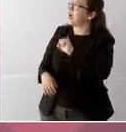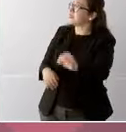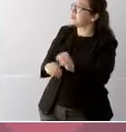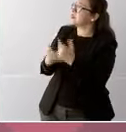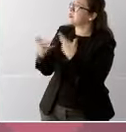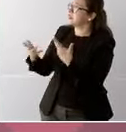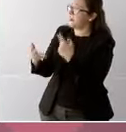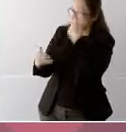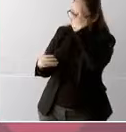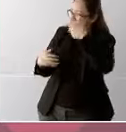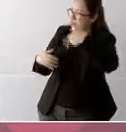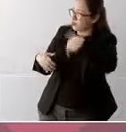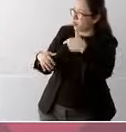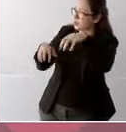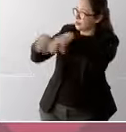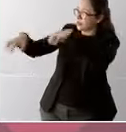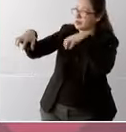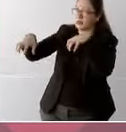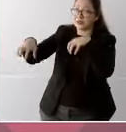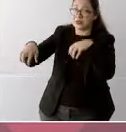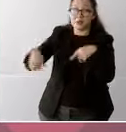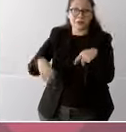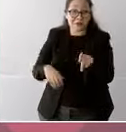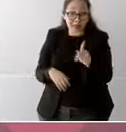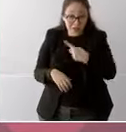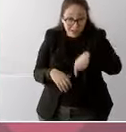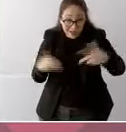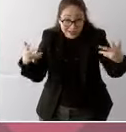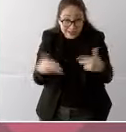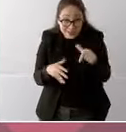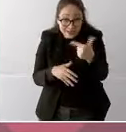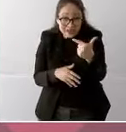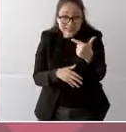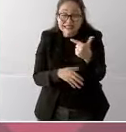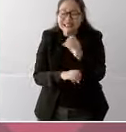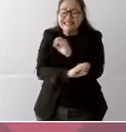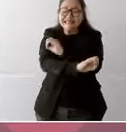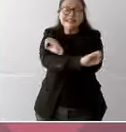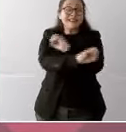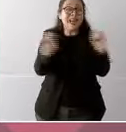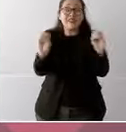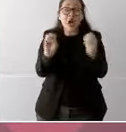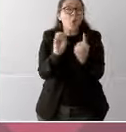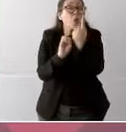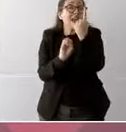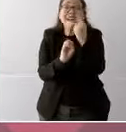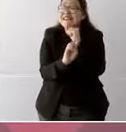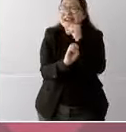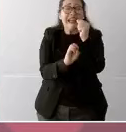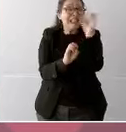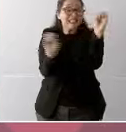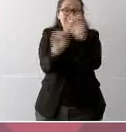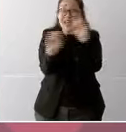termoeléctricas. No construyeron ni una sola planta, pero sí compraron el gas